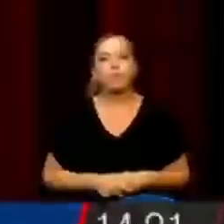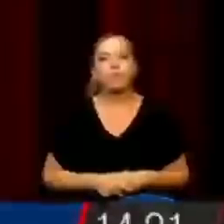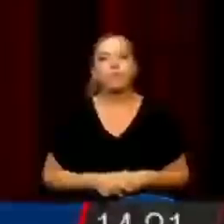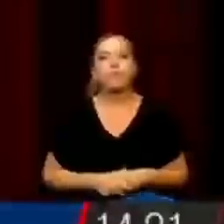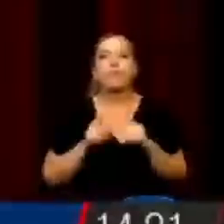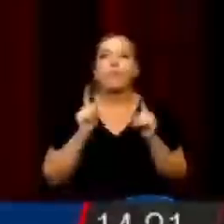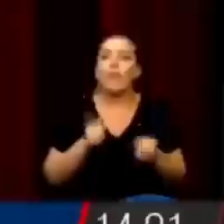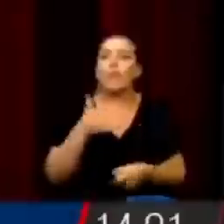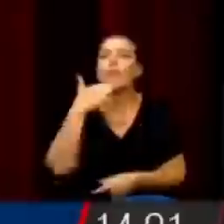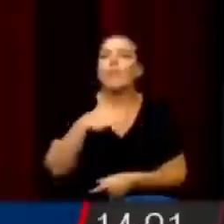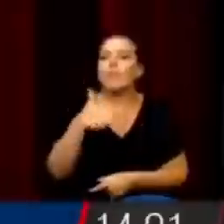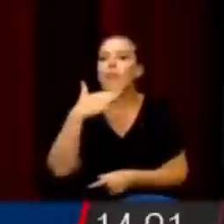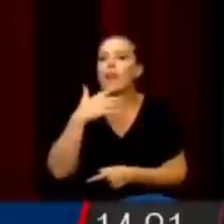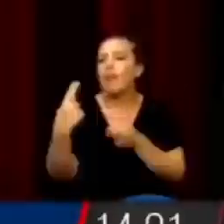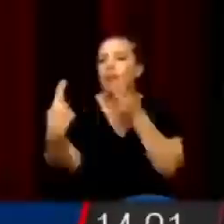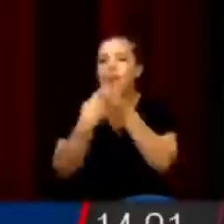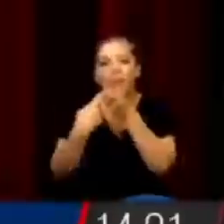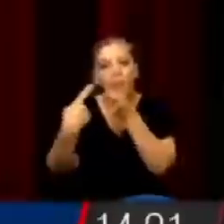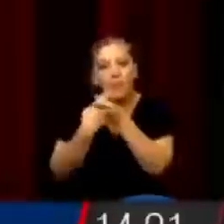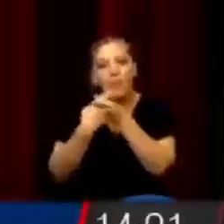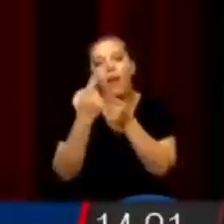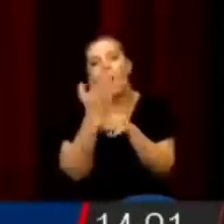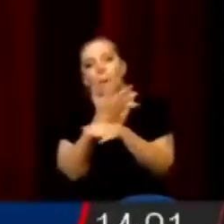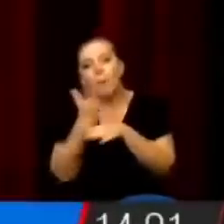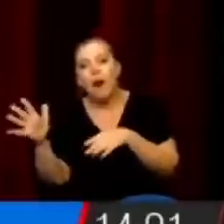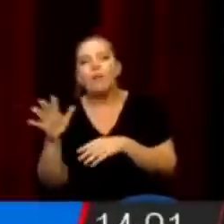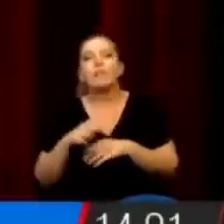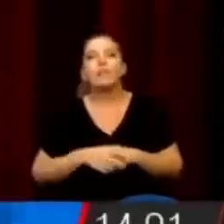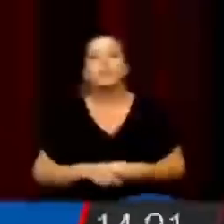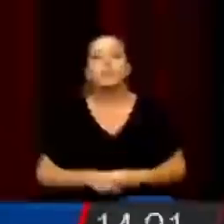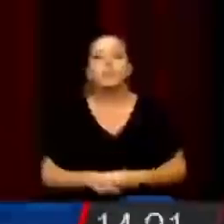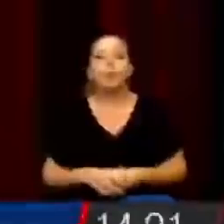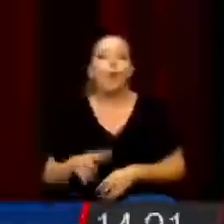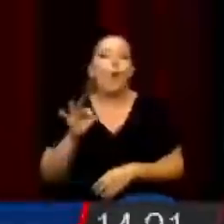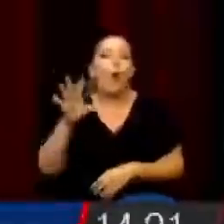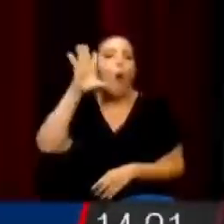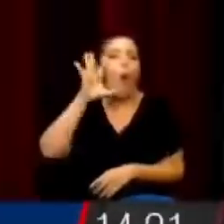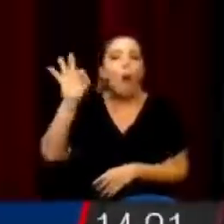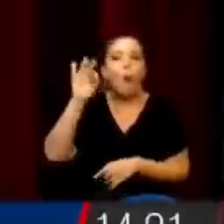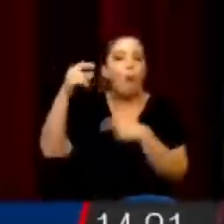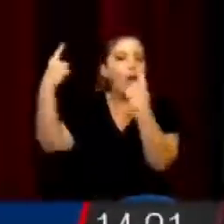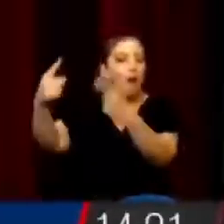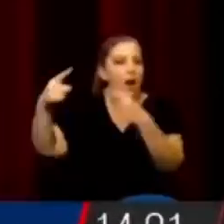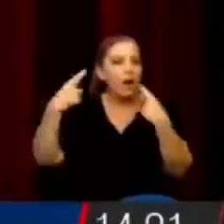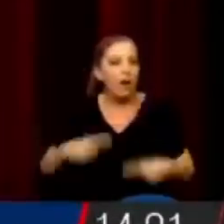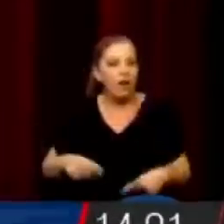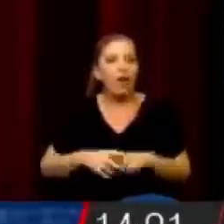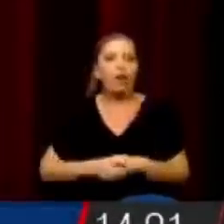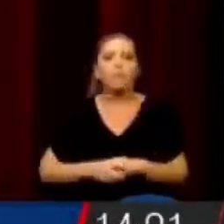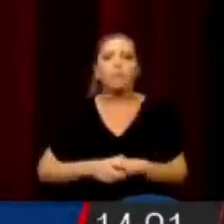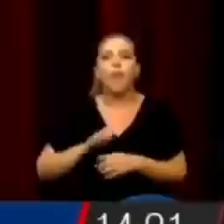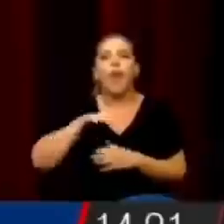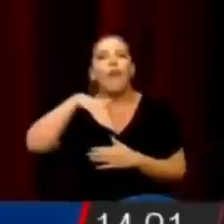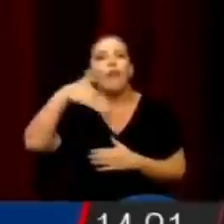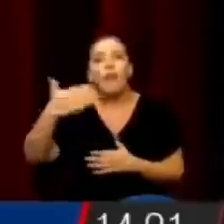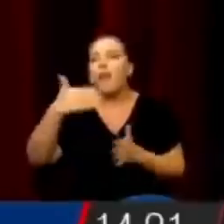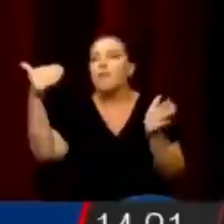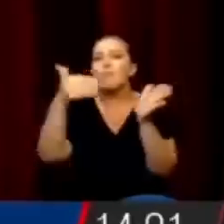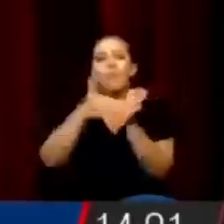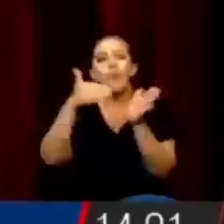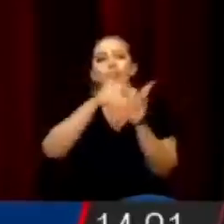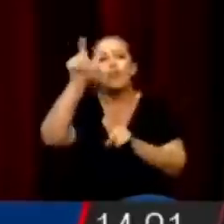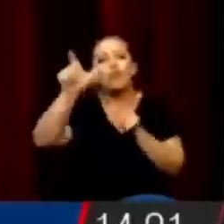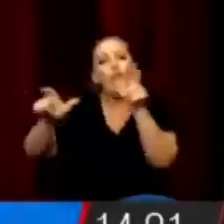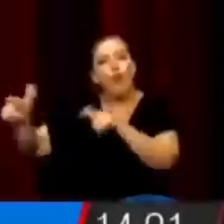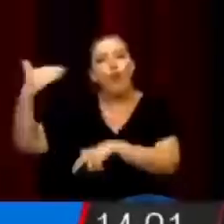más allá de nuestras peleas y de nuestras diferencias, afuera hay millones de argentinos y